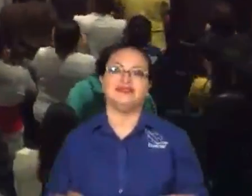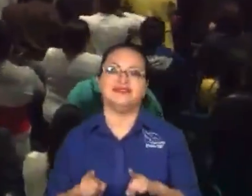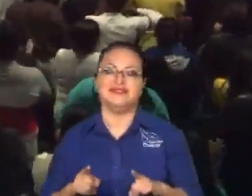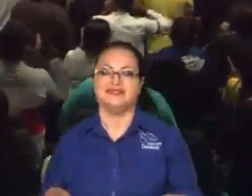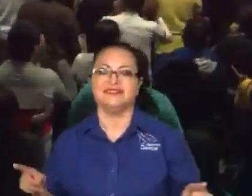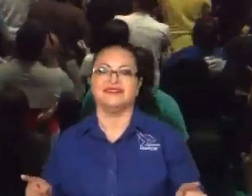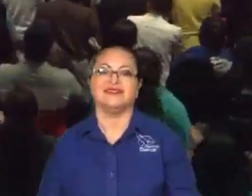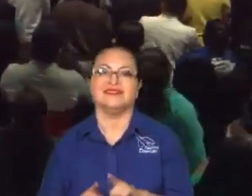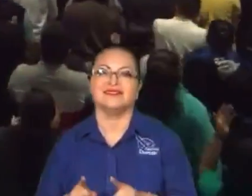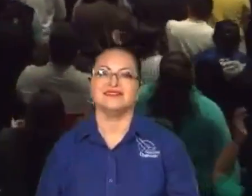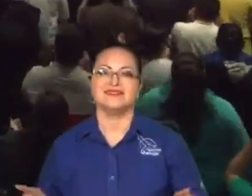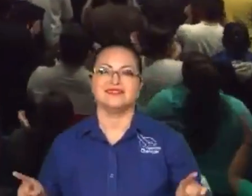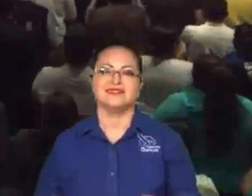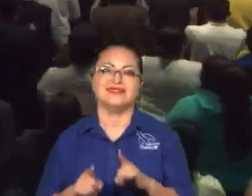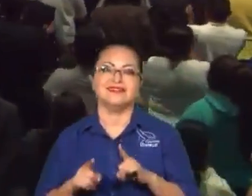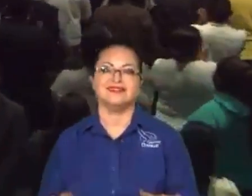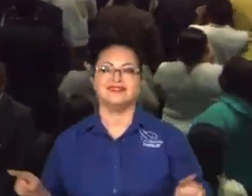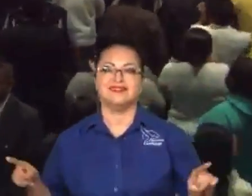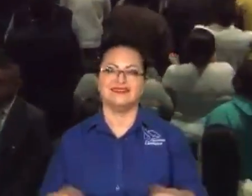Bendito su nombre.